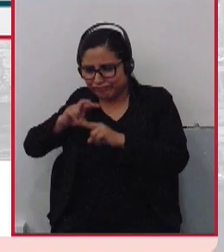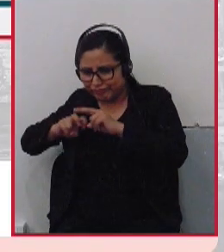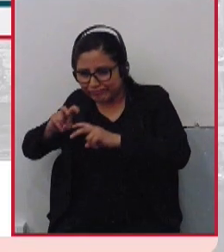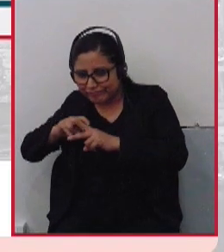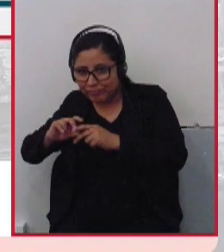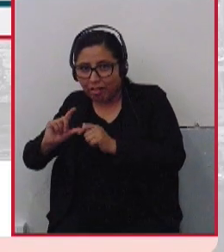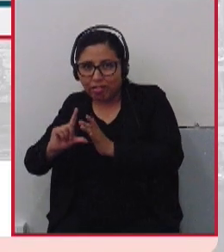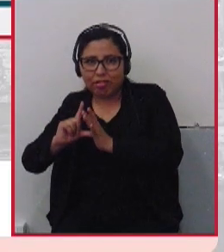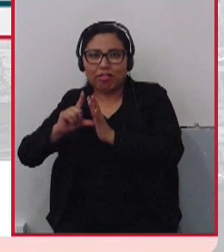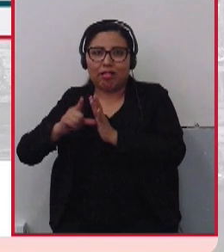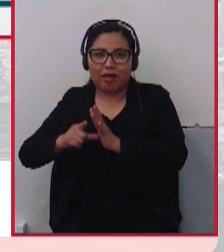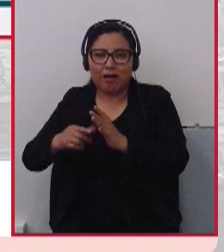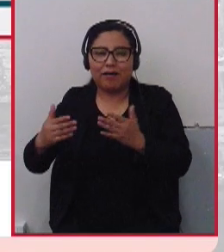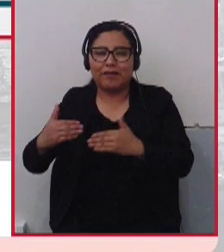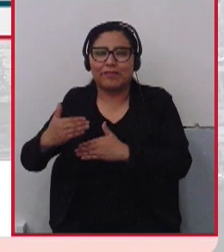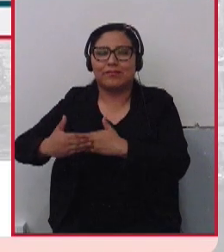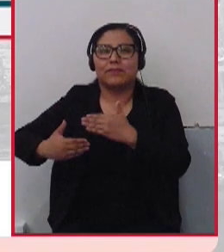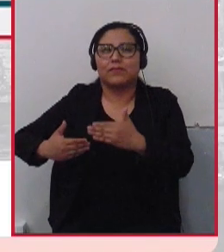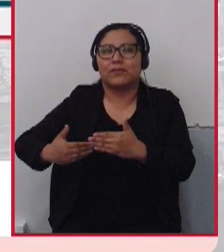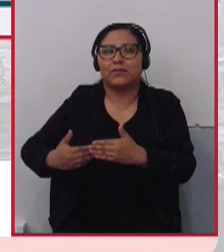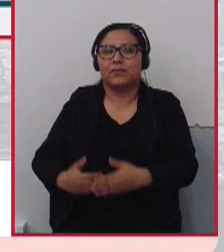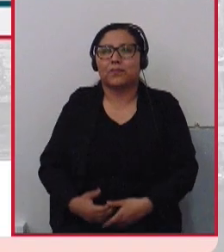Luego se hizo una